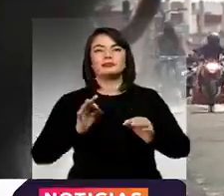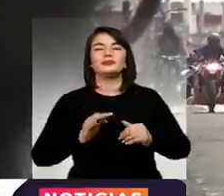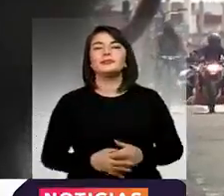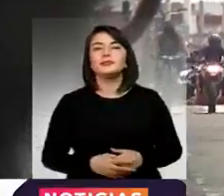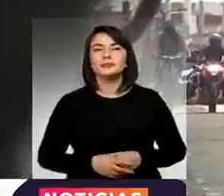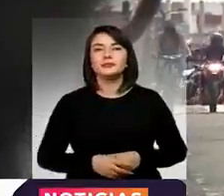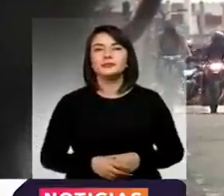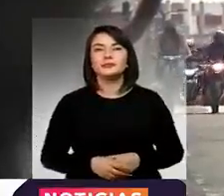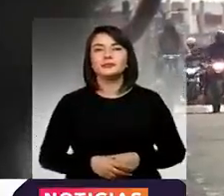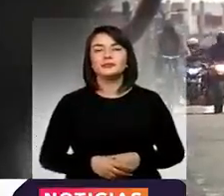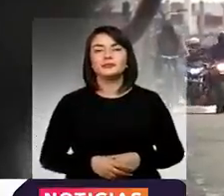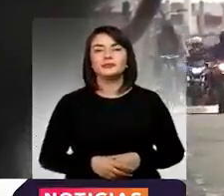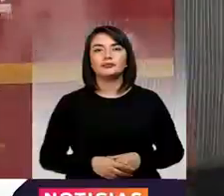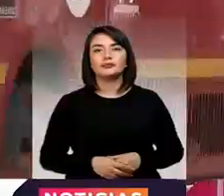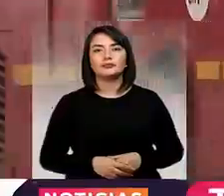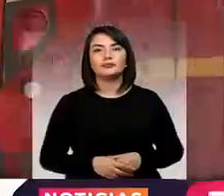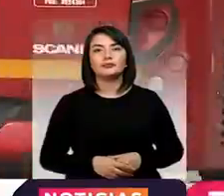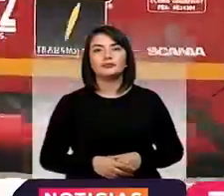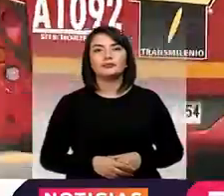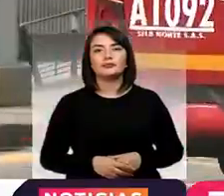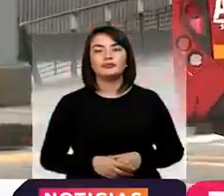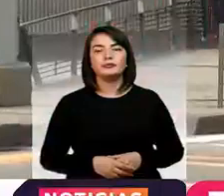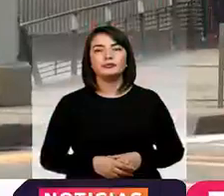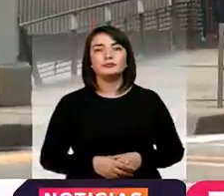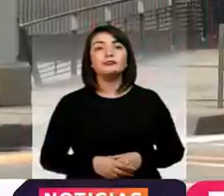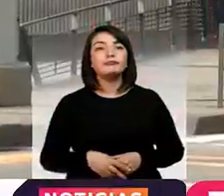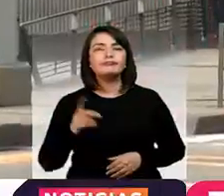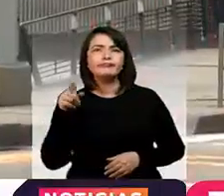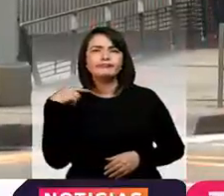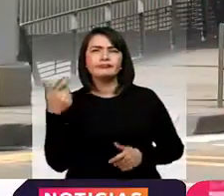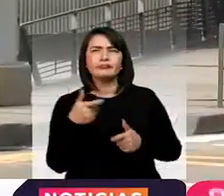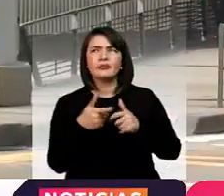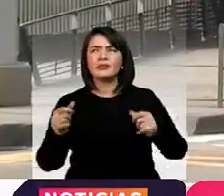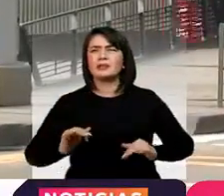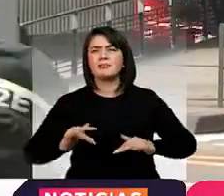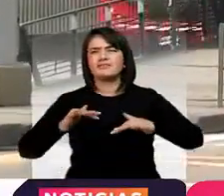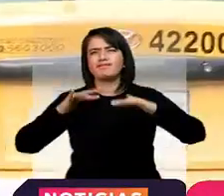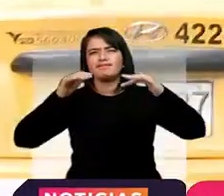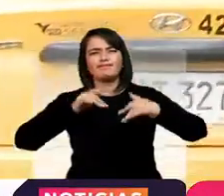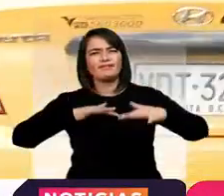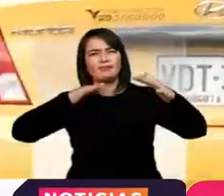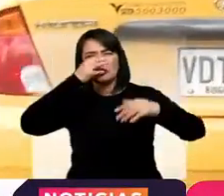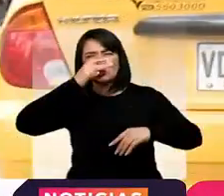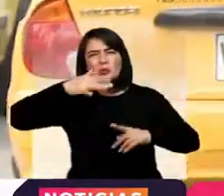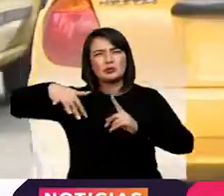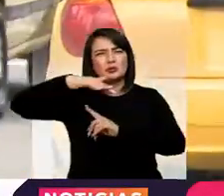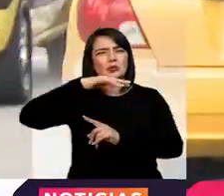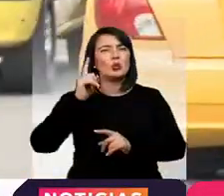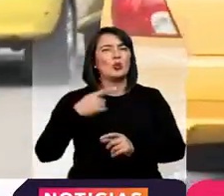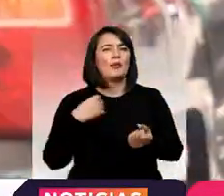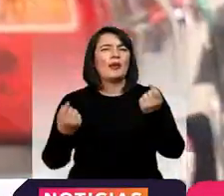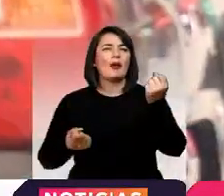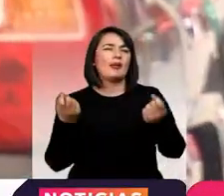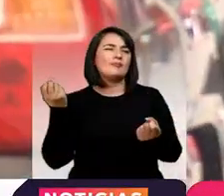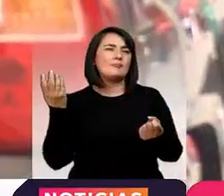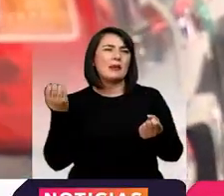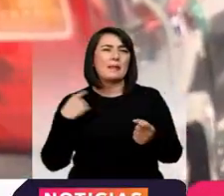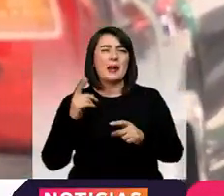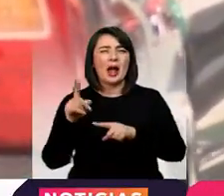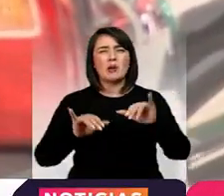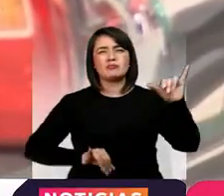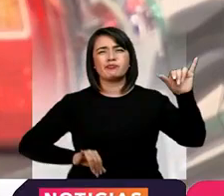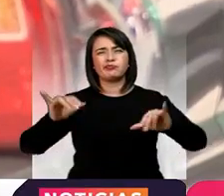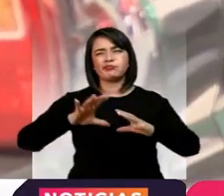Teniendo en cuenta que una de las principales fuentes de contaminación del aire son las emisiones de los vehículos, especialmente los de carga pesada, que responden